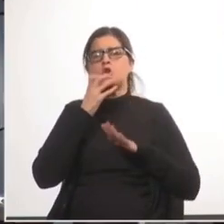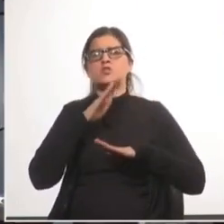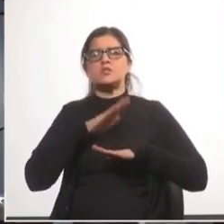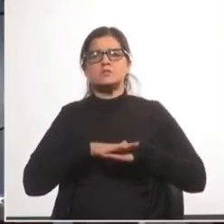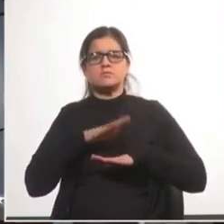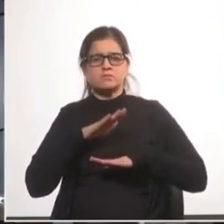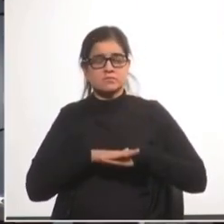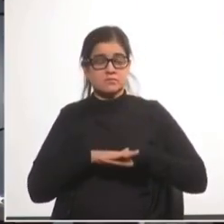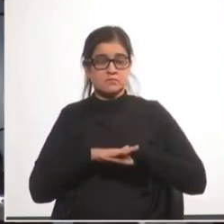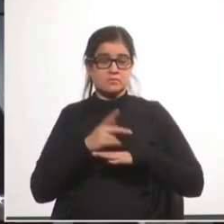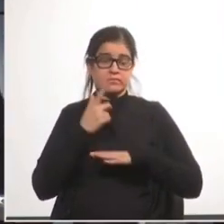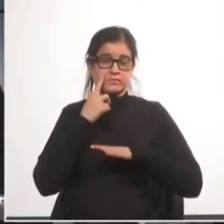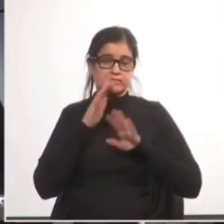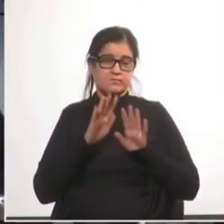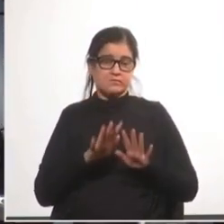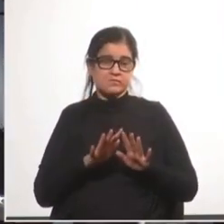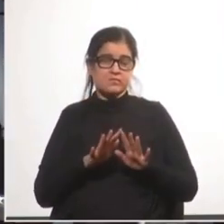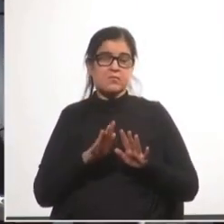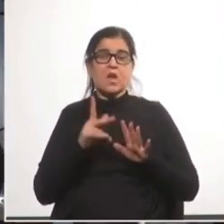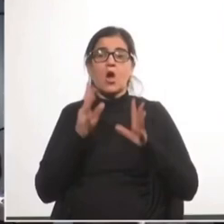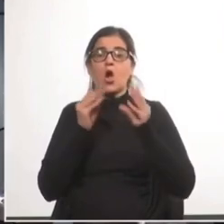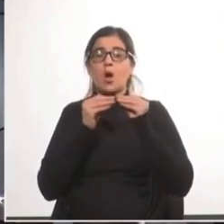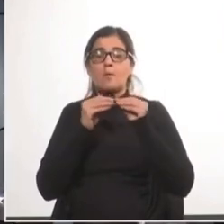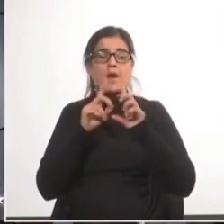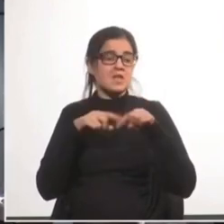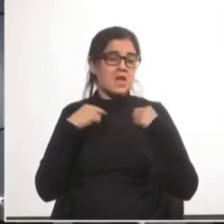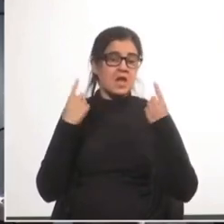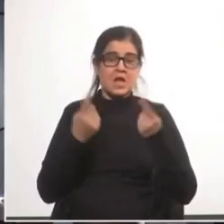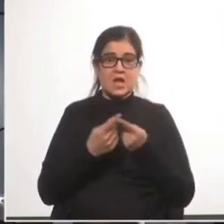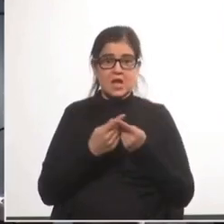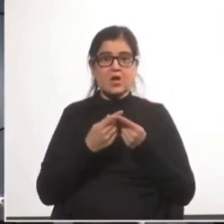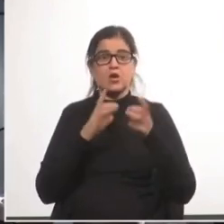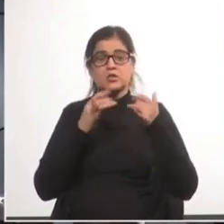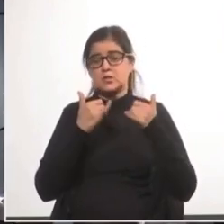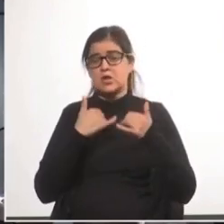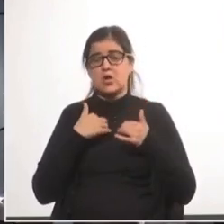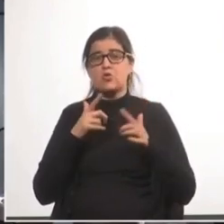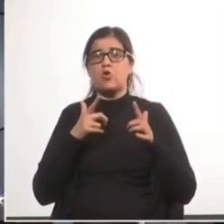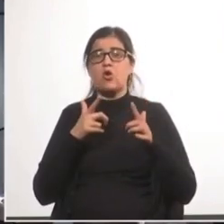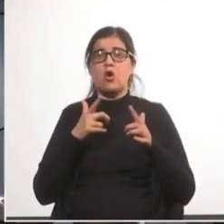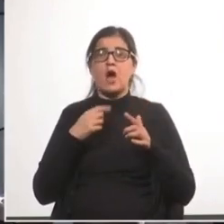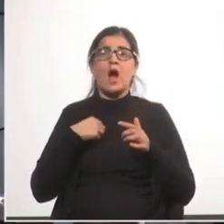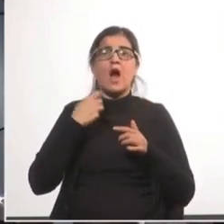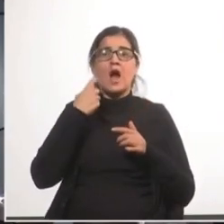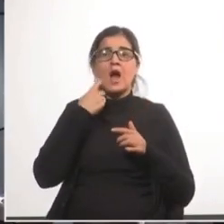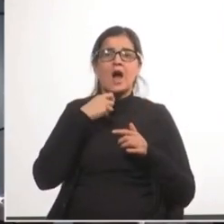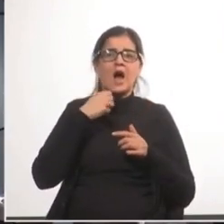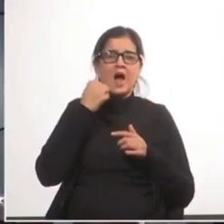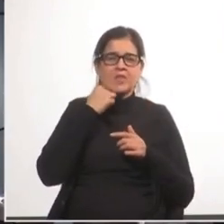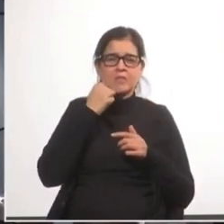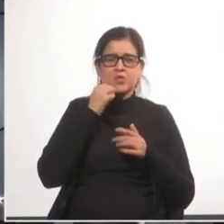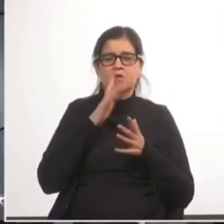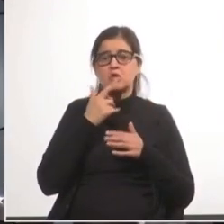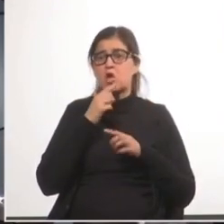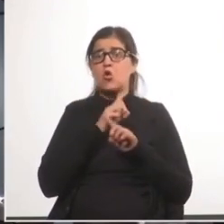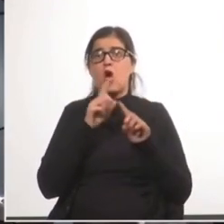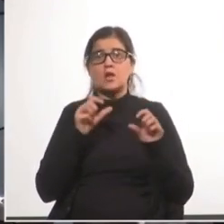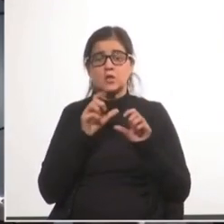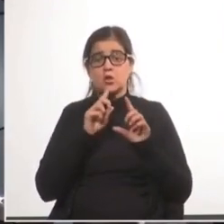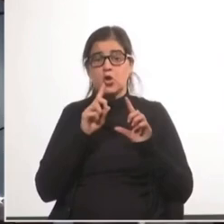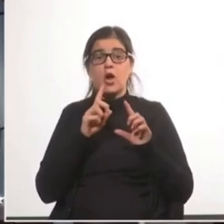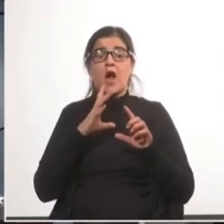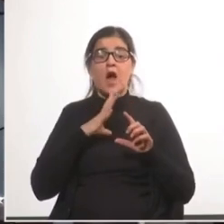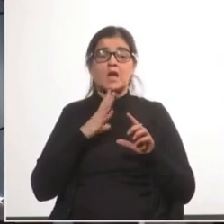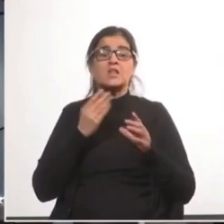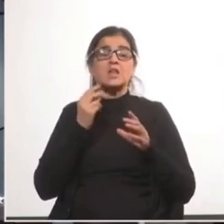A ver, compañeros parlamentarios, yo no tendría el atrevimiento de decir que no lo estamos haciendo, nada más que